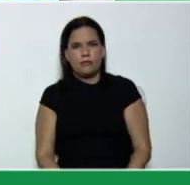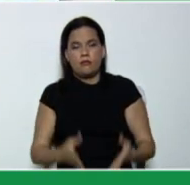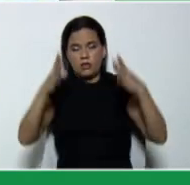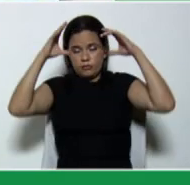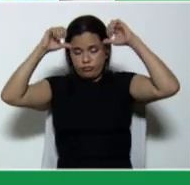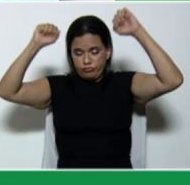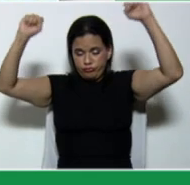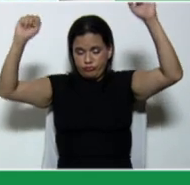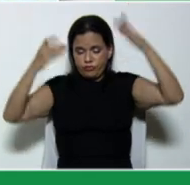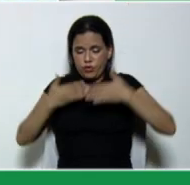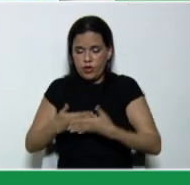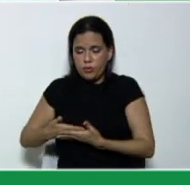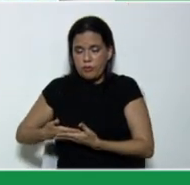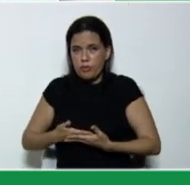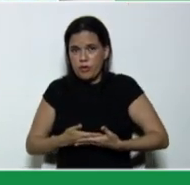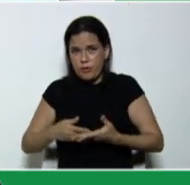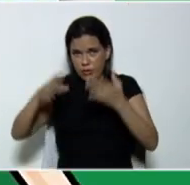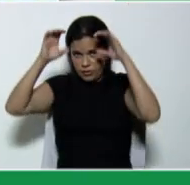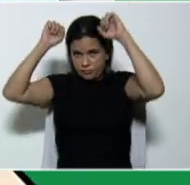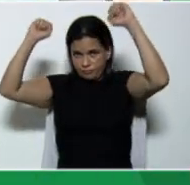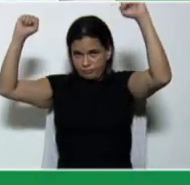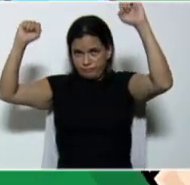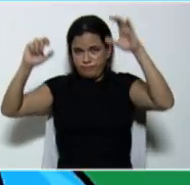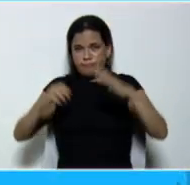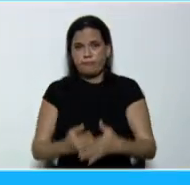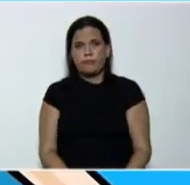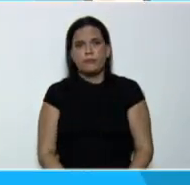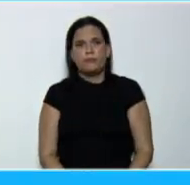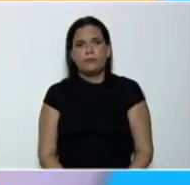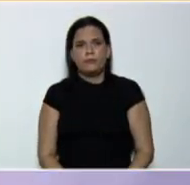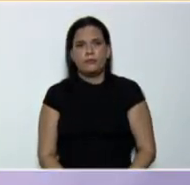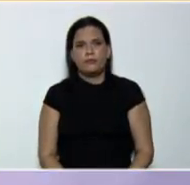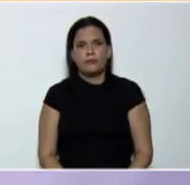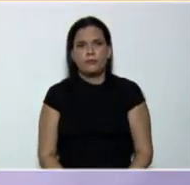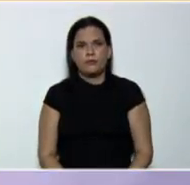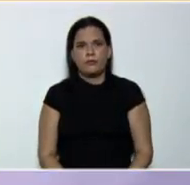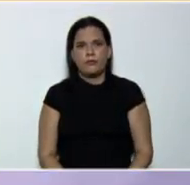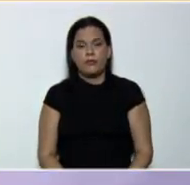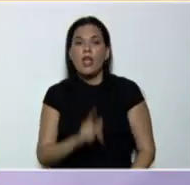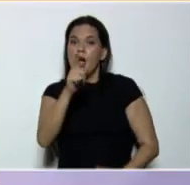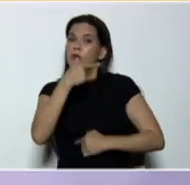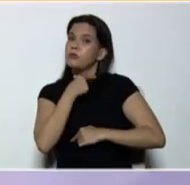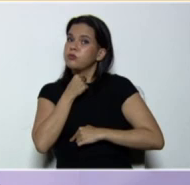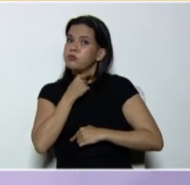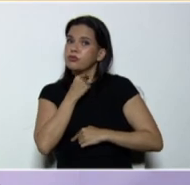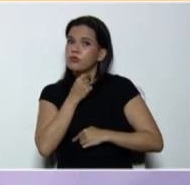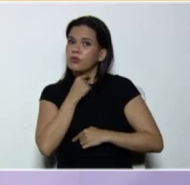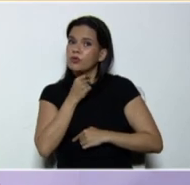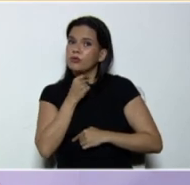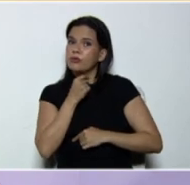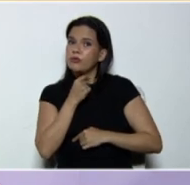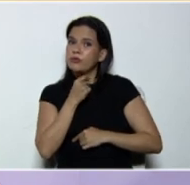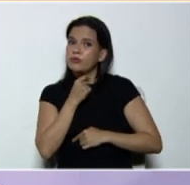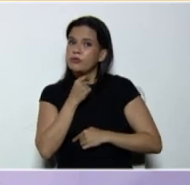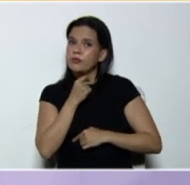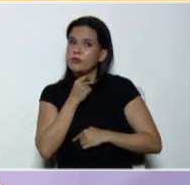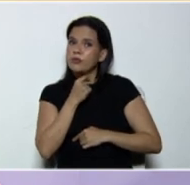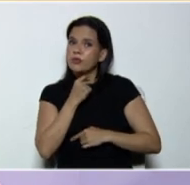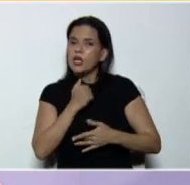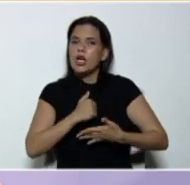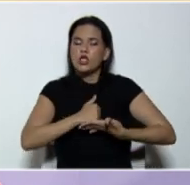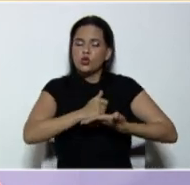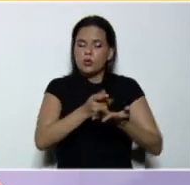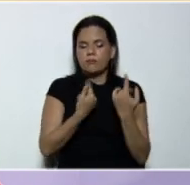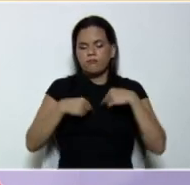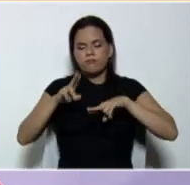vaca mariposa tuvo un ternero. ¿Le gustó el recurso literario? Fomentará en la